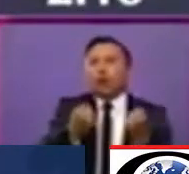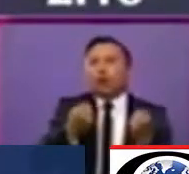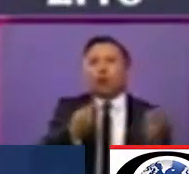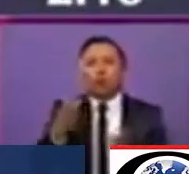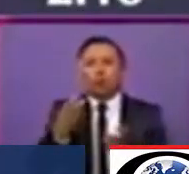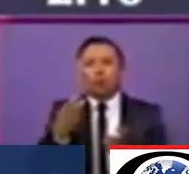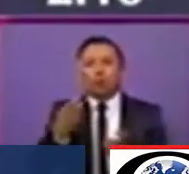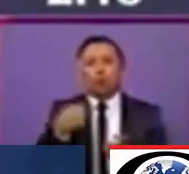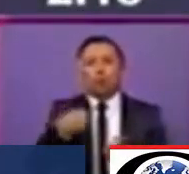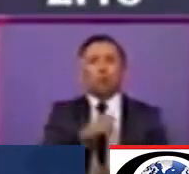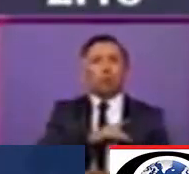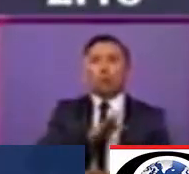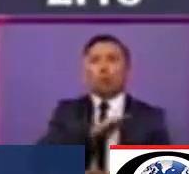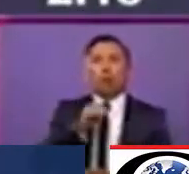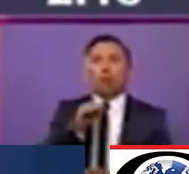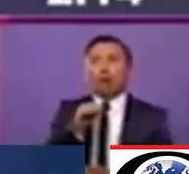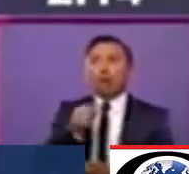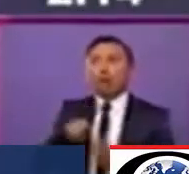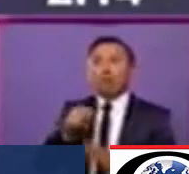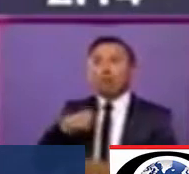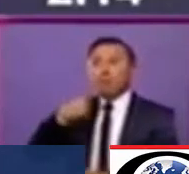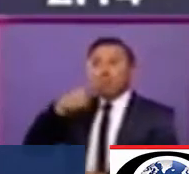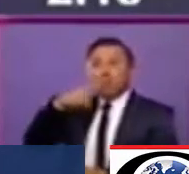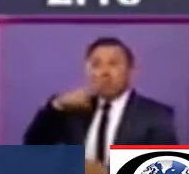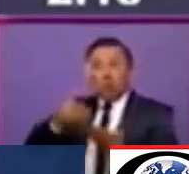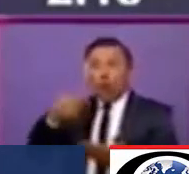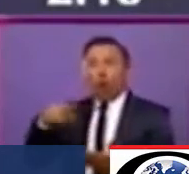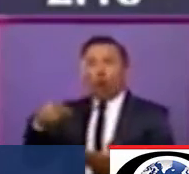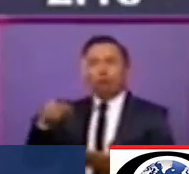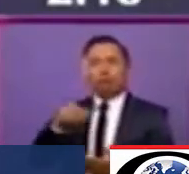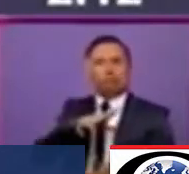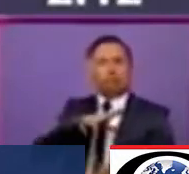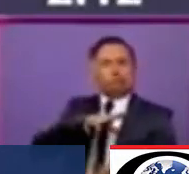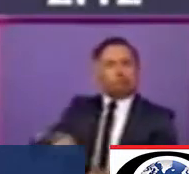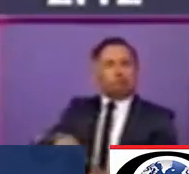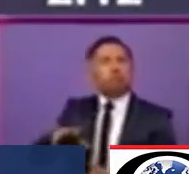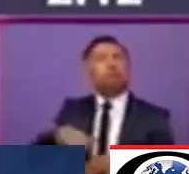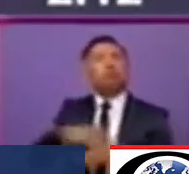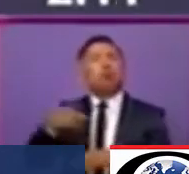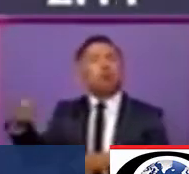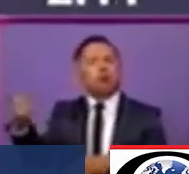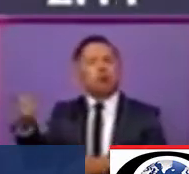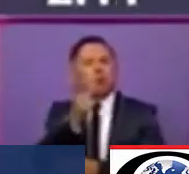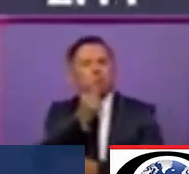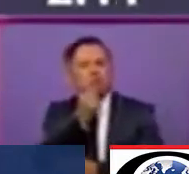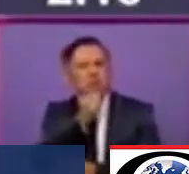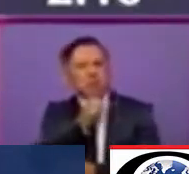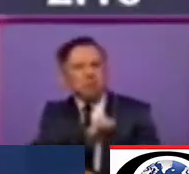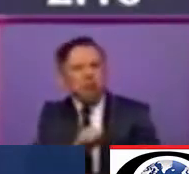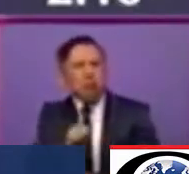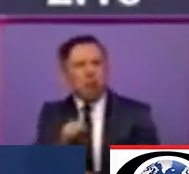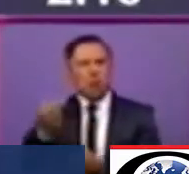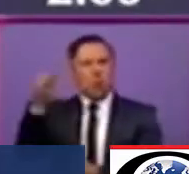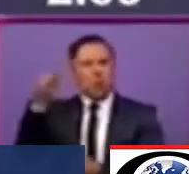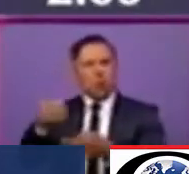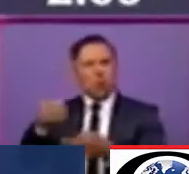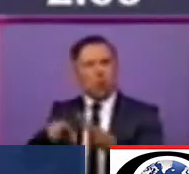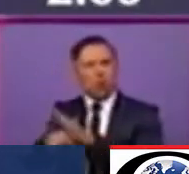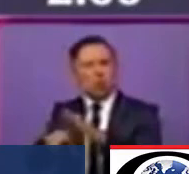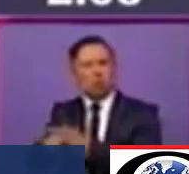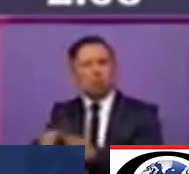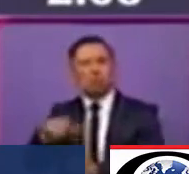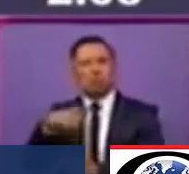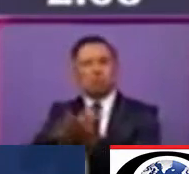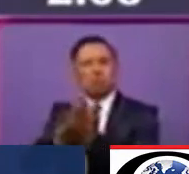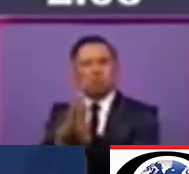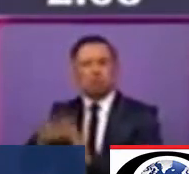Mota. Y bueno, en ese sentido, los dirigentes a nivel estatal y nacional de Unimos, Abimael Vilchis y Javier López, fundadores del Partido